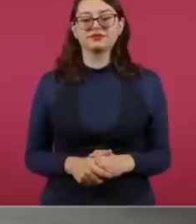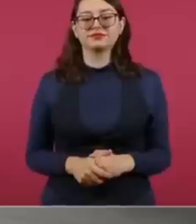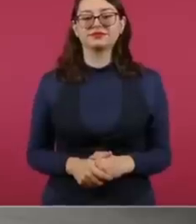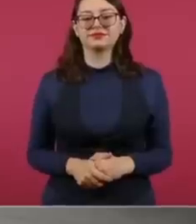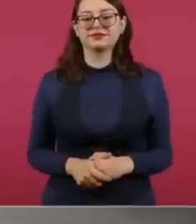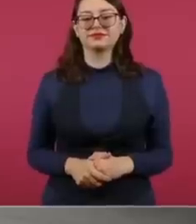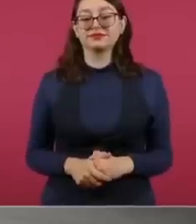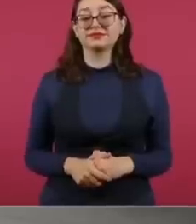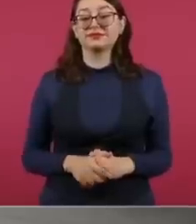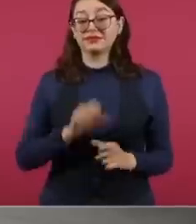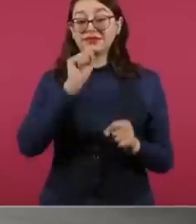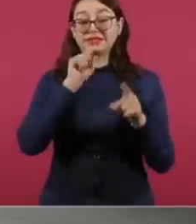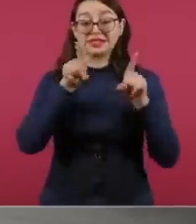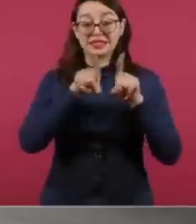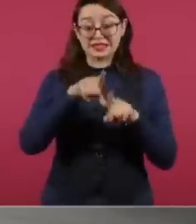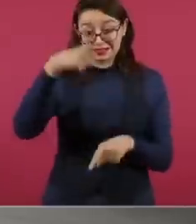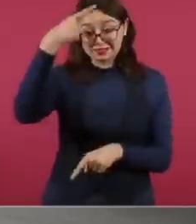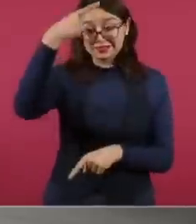Es en la noche.